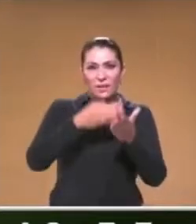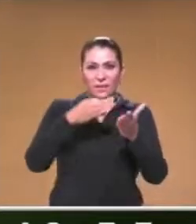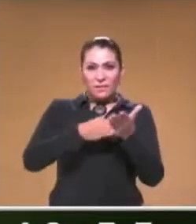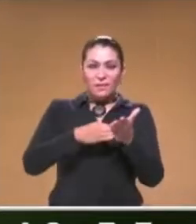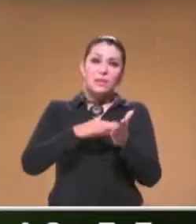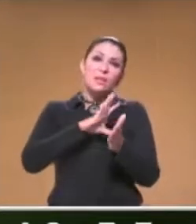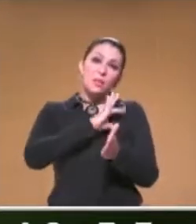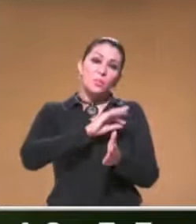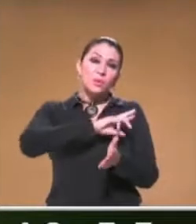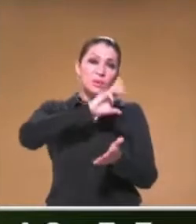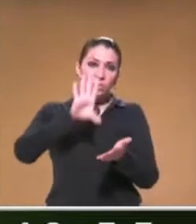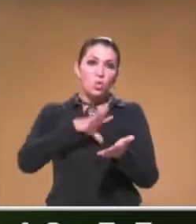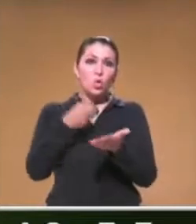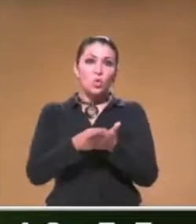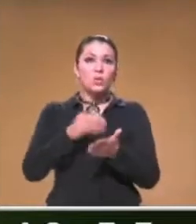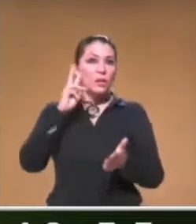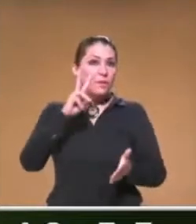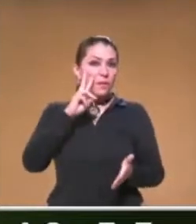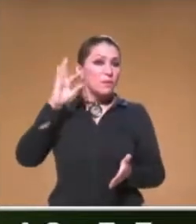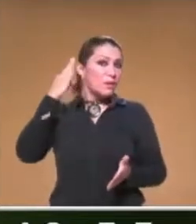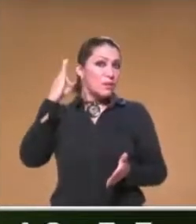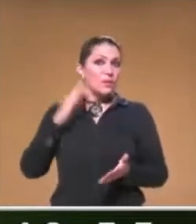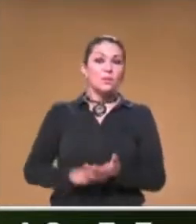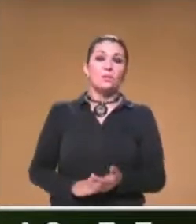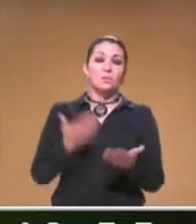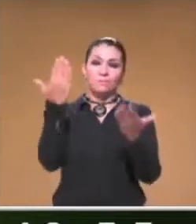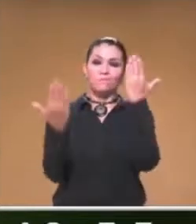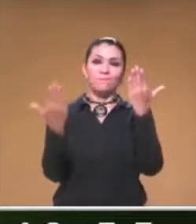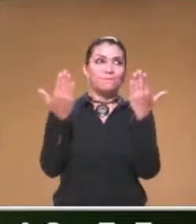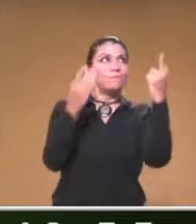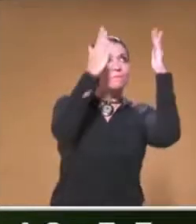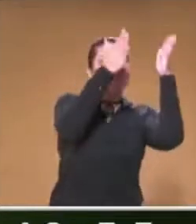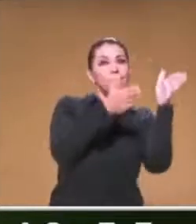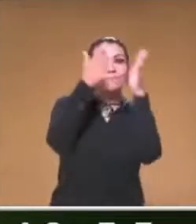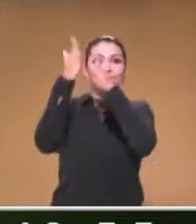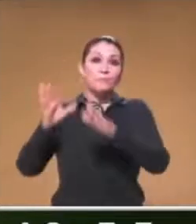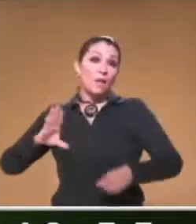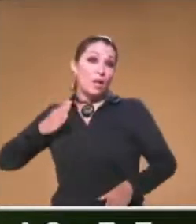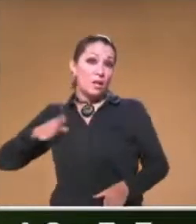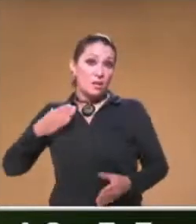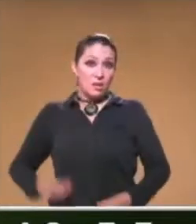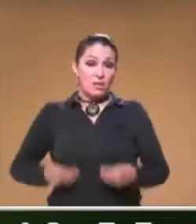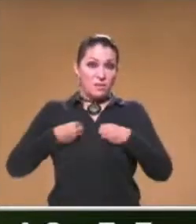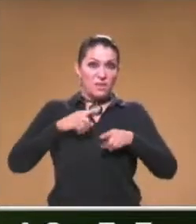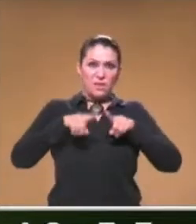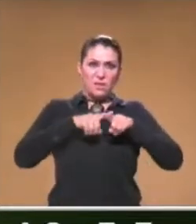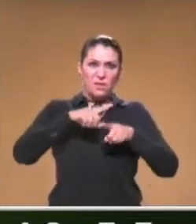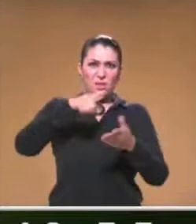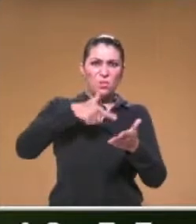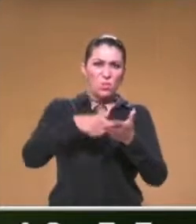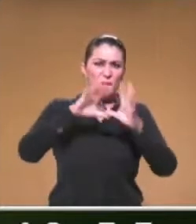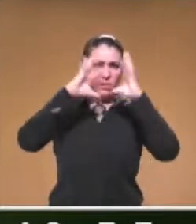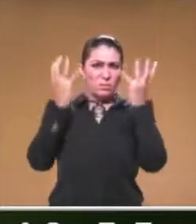para que la puedas responder. ¿Comparaste los indicadores de la calidad de vida en diferentes regiones del mundo?